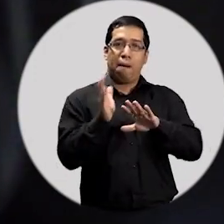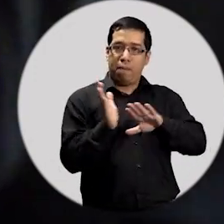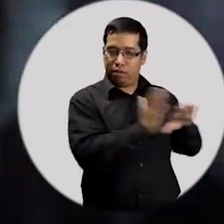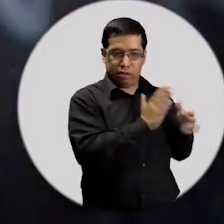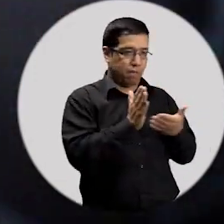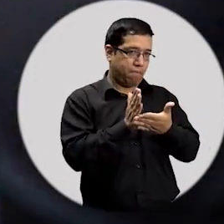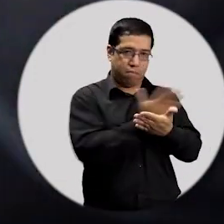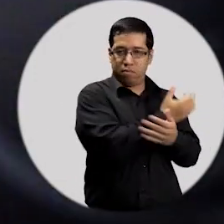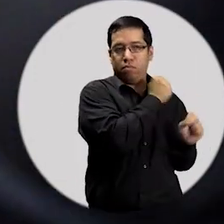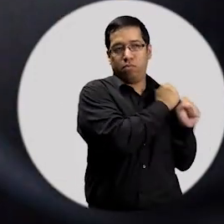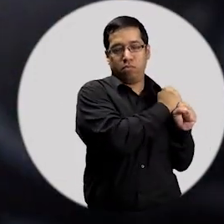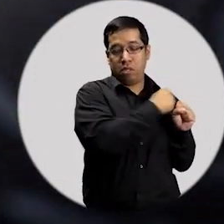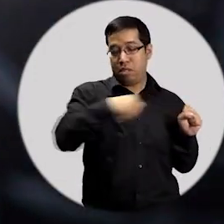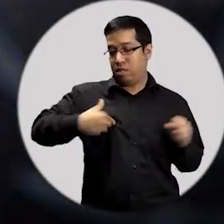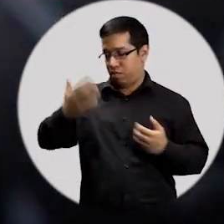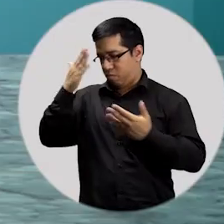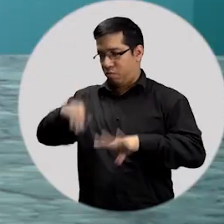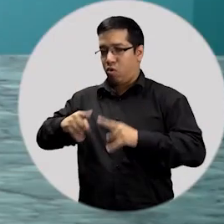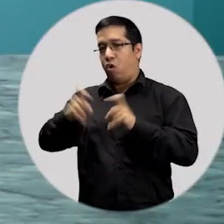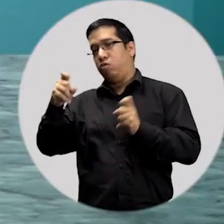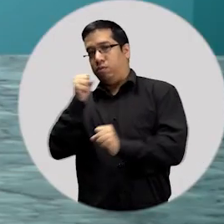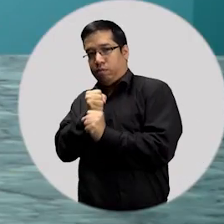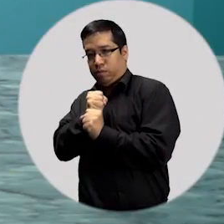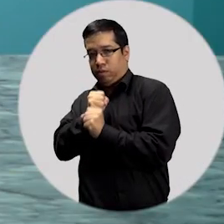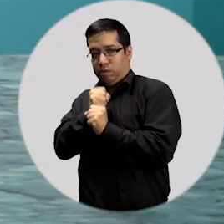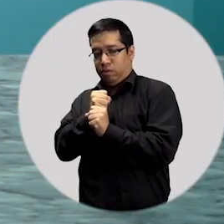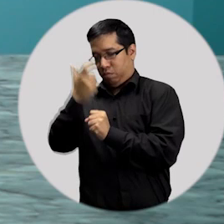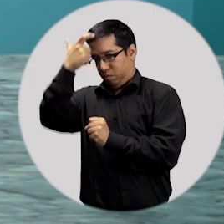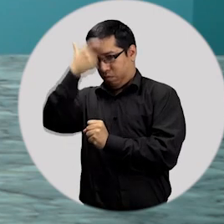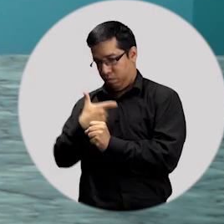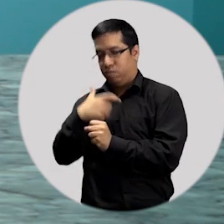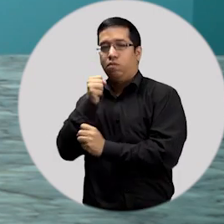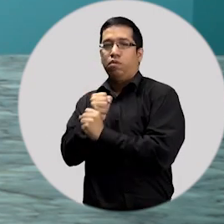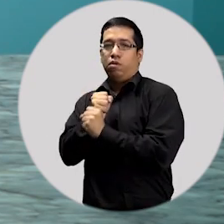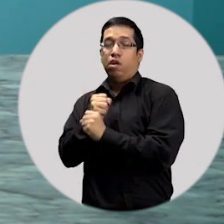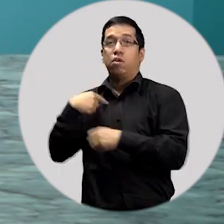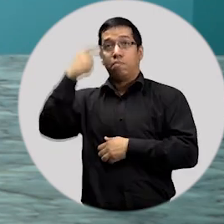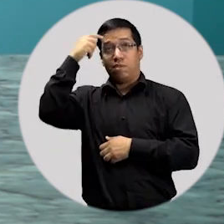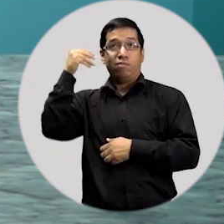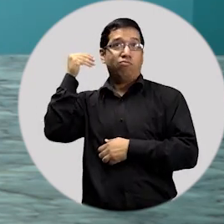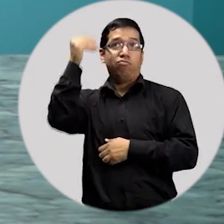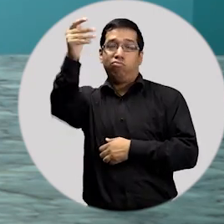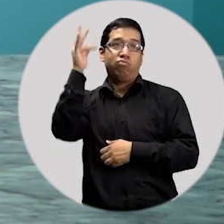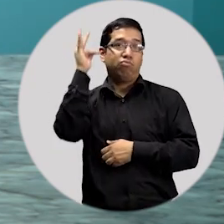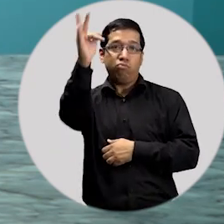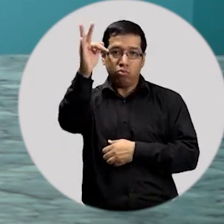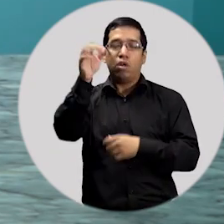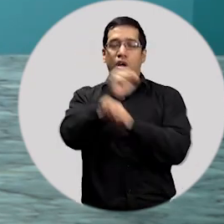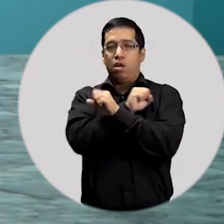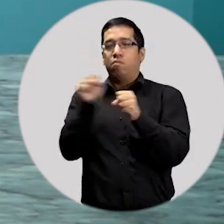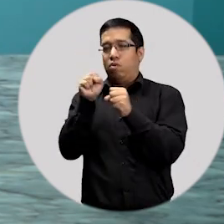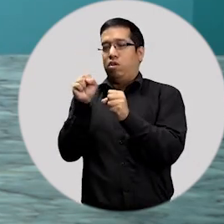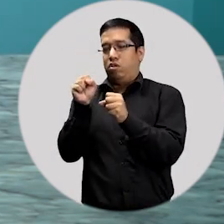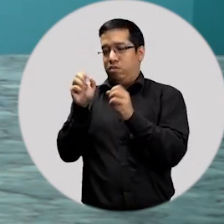que sería solamente de puntos. Hasta ahora es solamente puntos en sí, alrededor de la propia